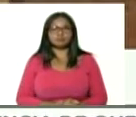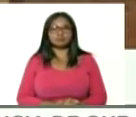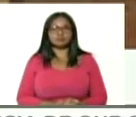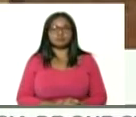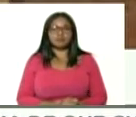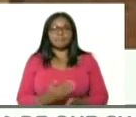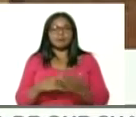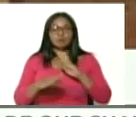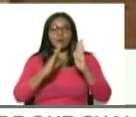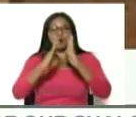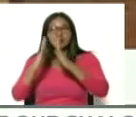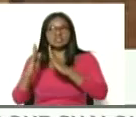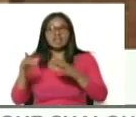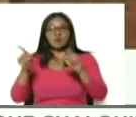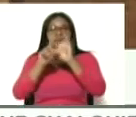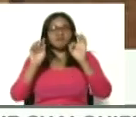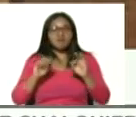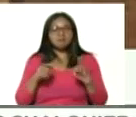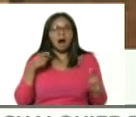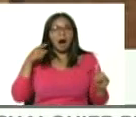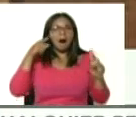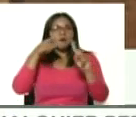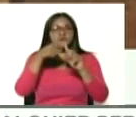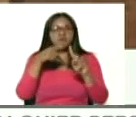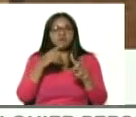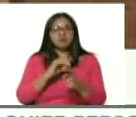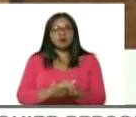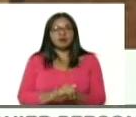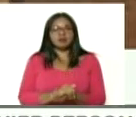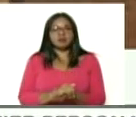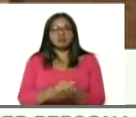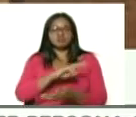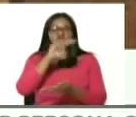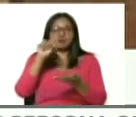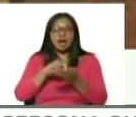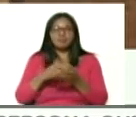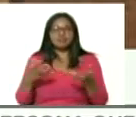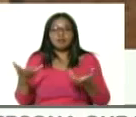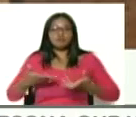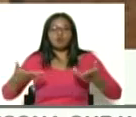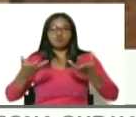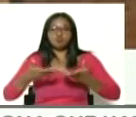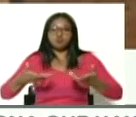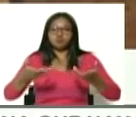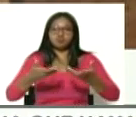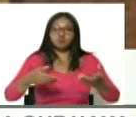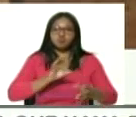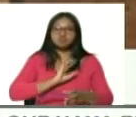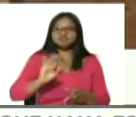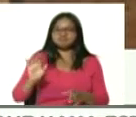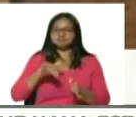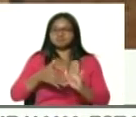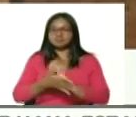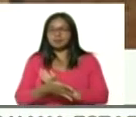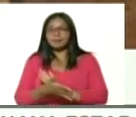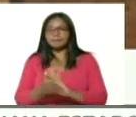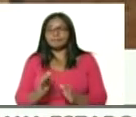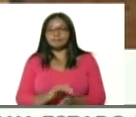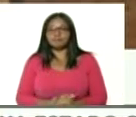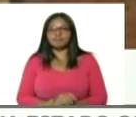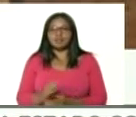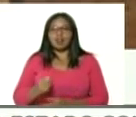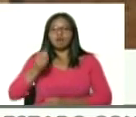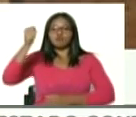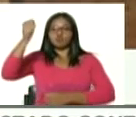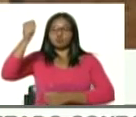Vamos a organizar la ruta nacional del fuego patrio para que la antorcha de la